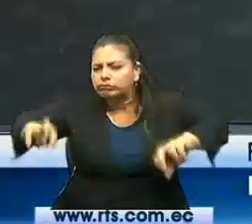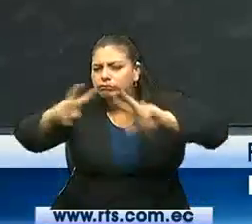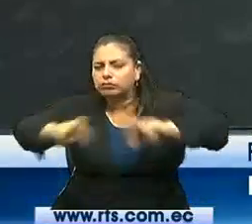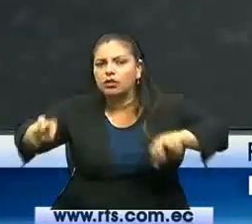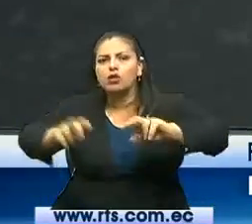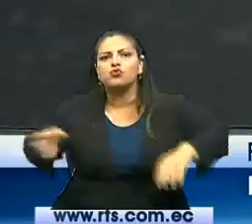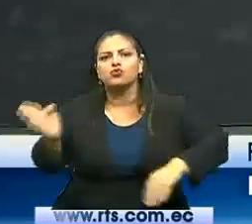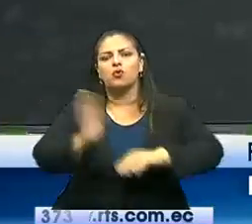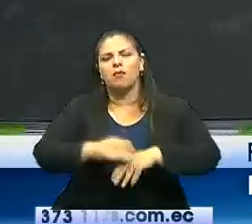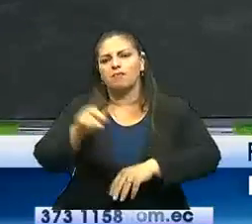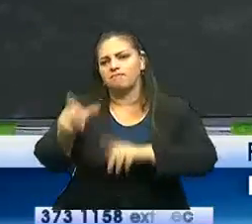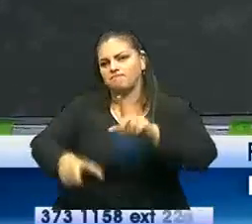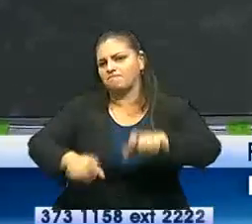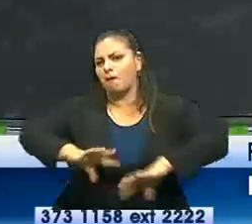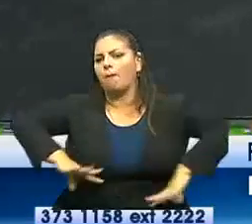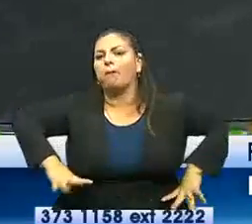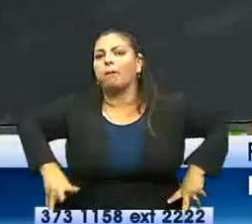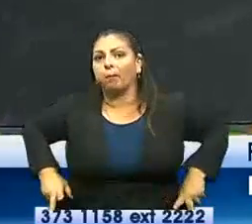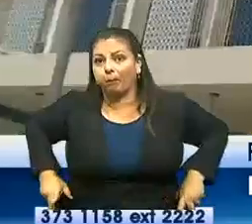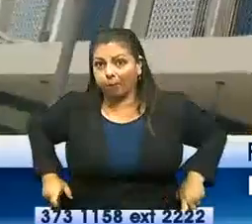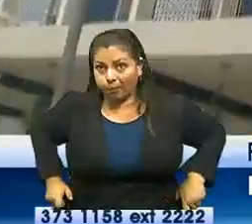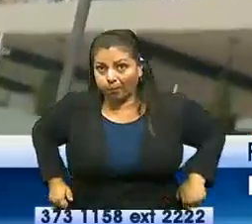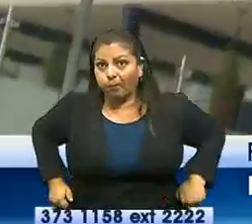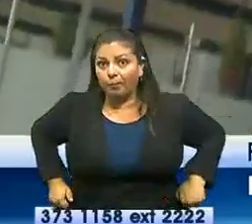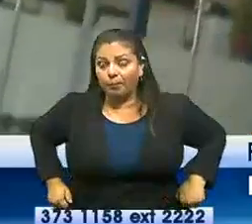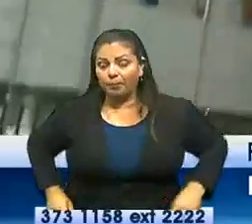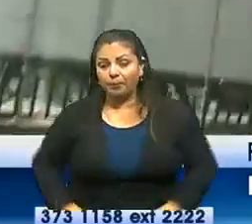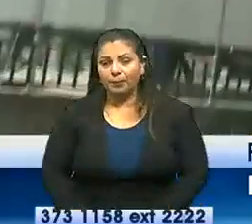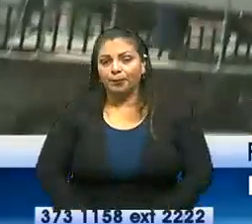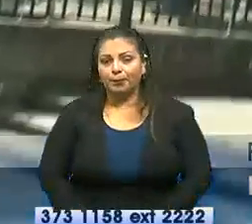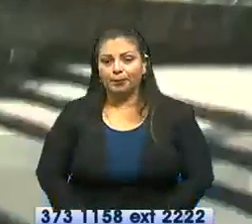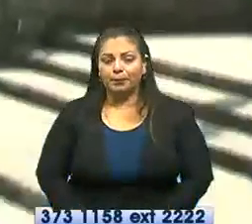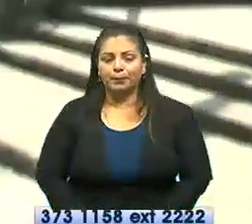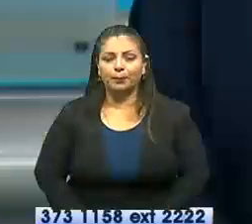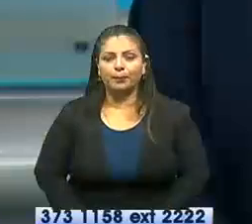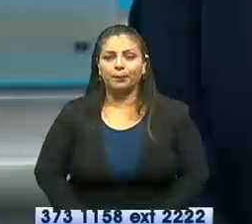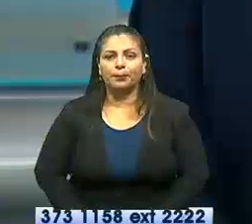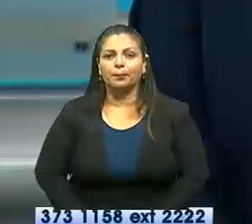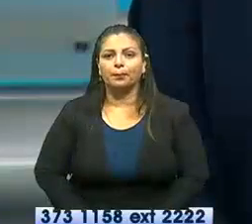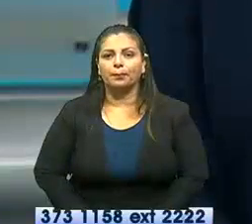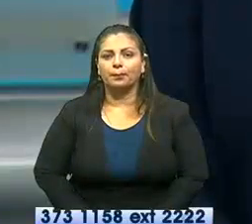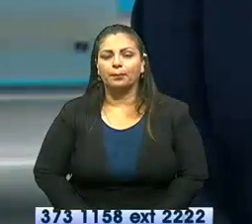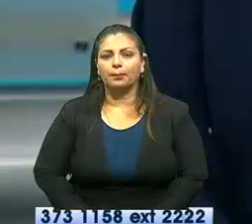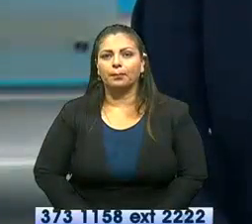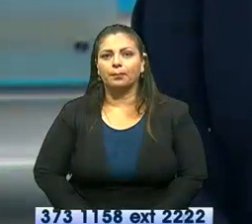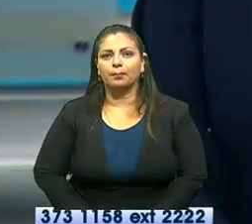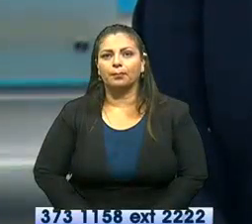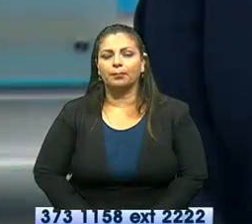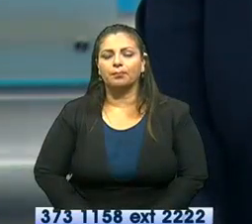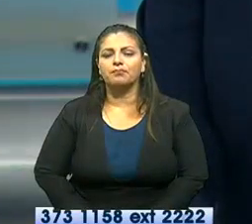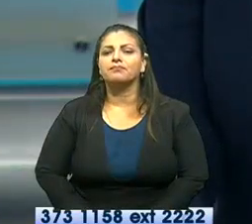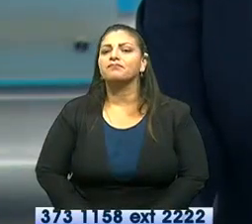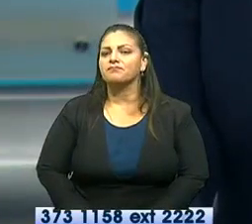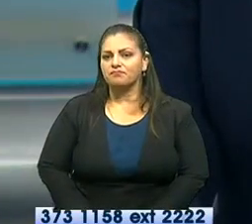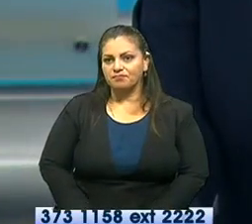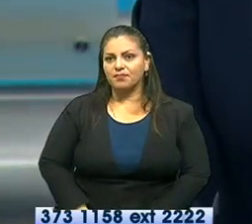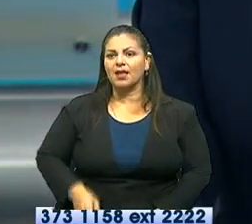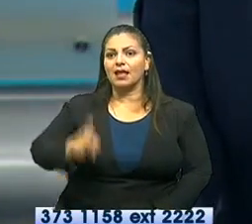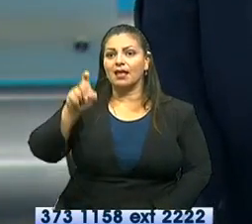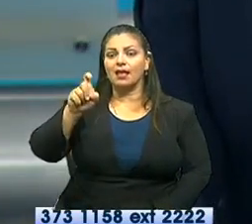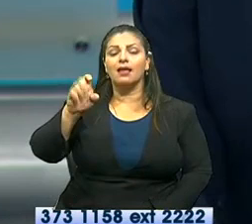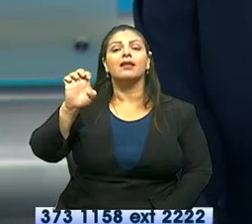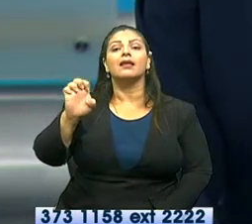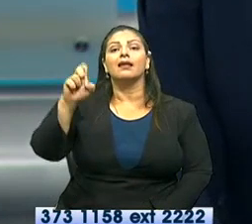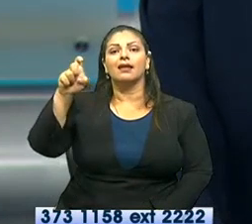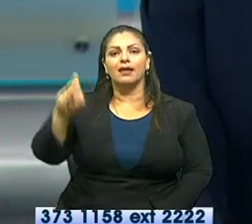que sacuden a las altas esferas gubernamentales. Informó Javier Gallo. El abogado defensor del ex contralor